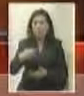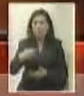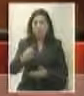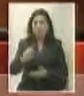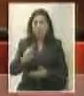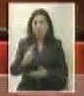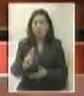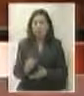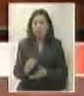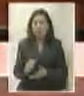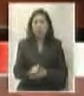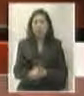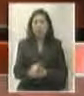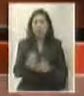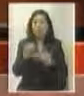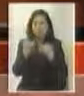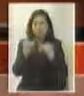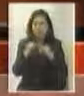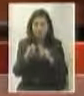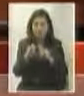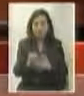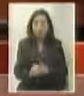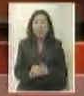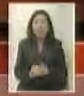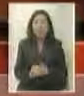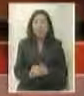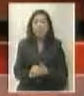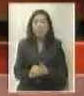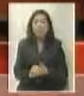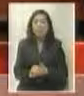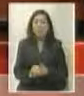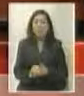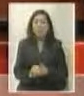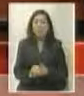esta sesión informativa